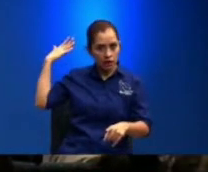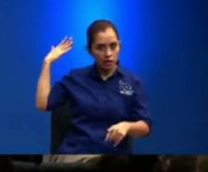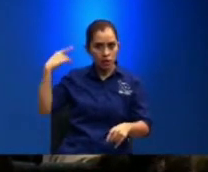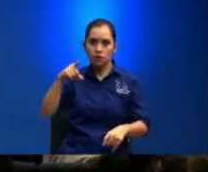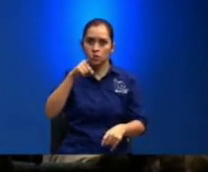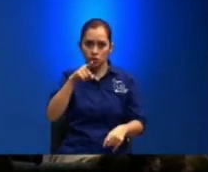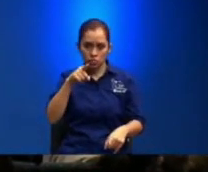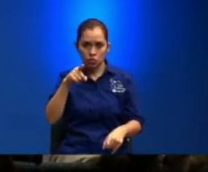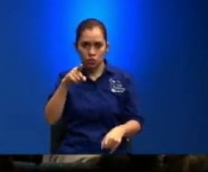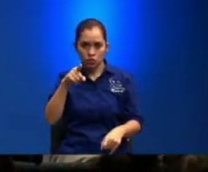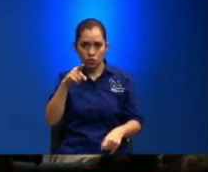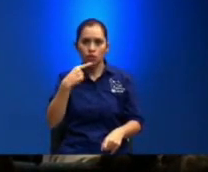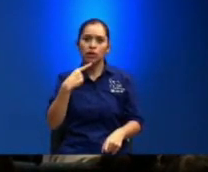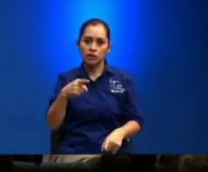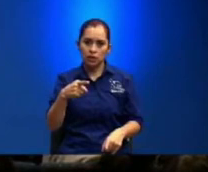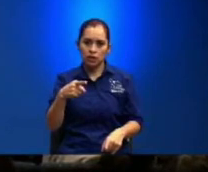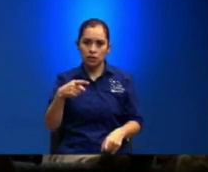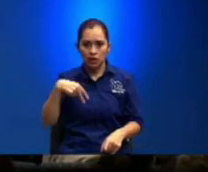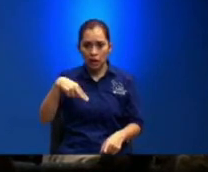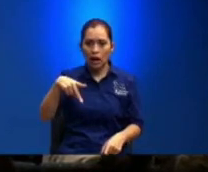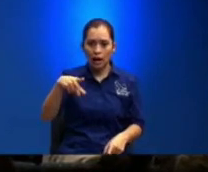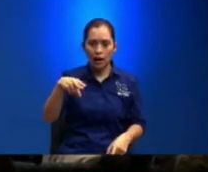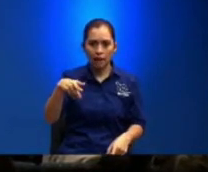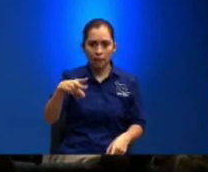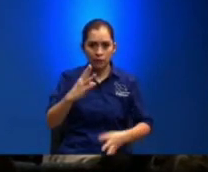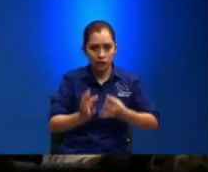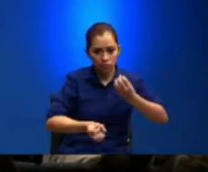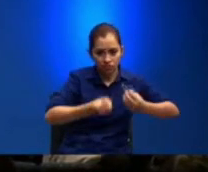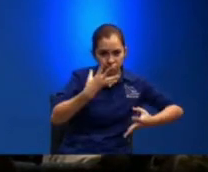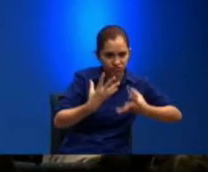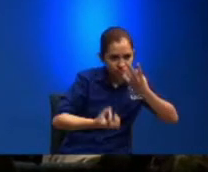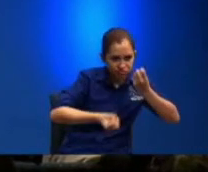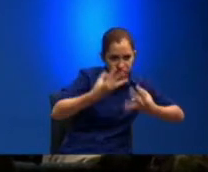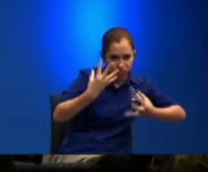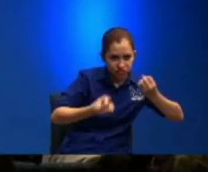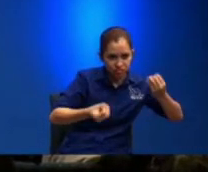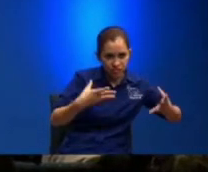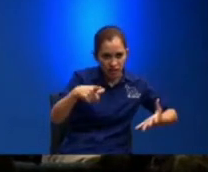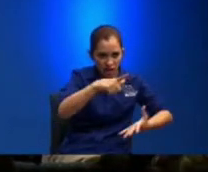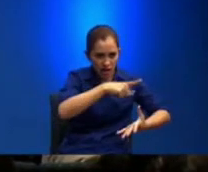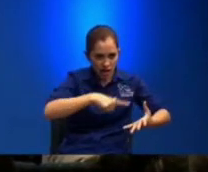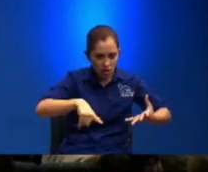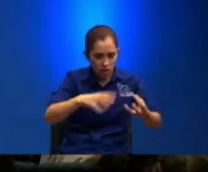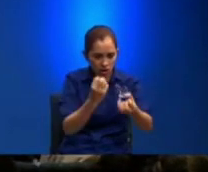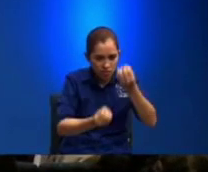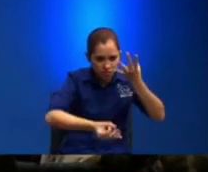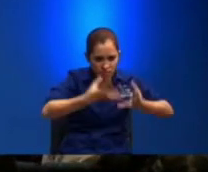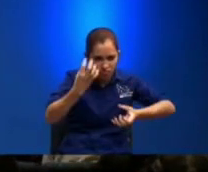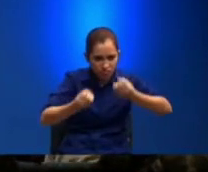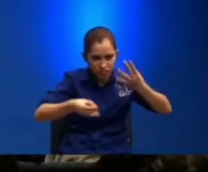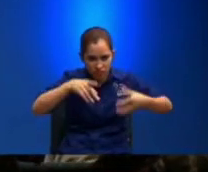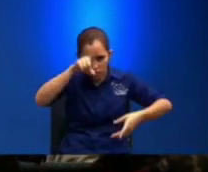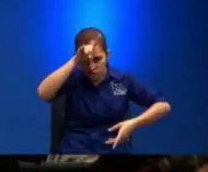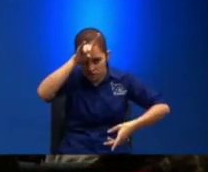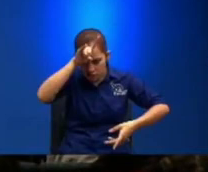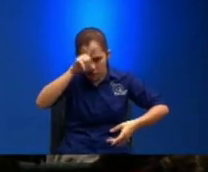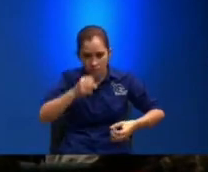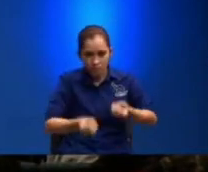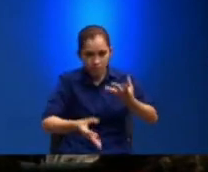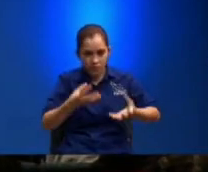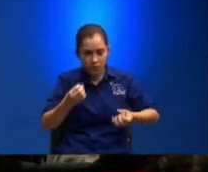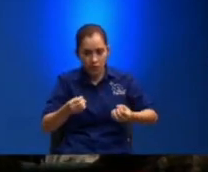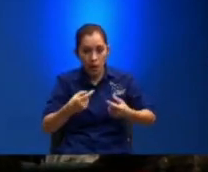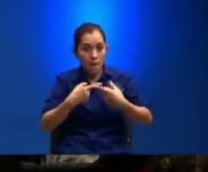pero nos encontramos con dios y él nos cambió totalmente nuestro destino y nos sacó del fuego eterno